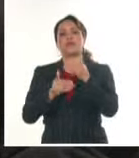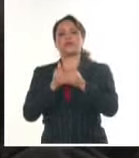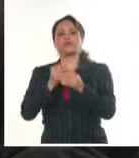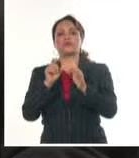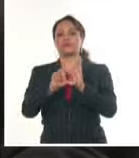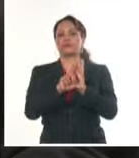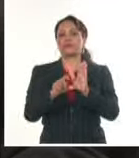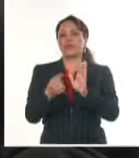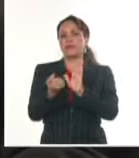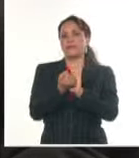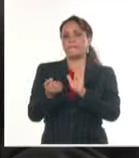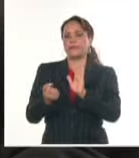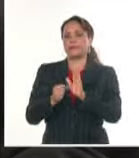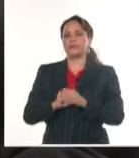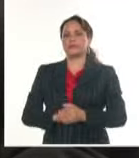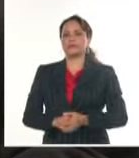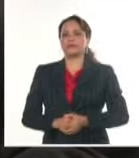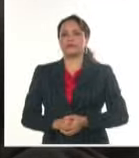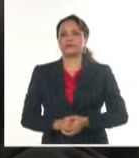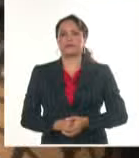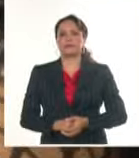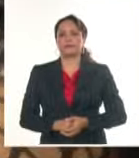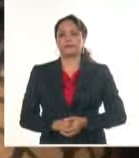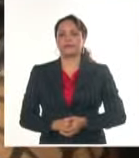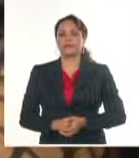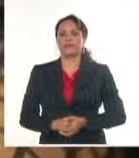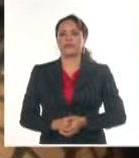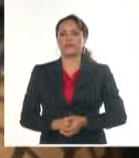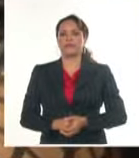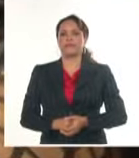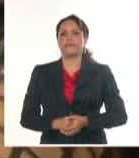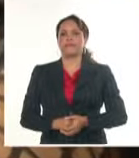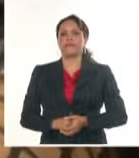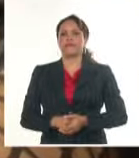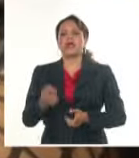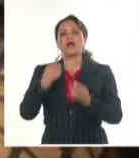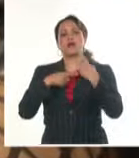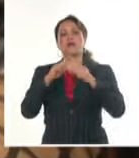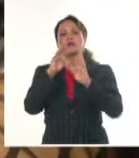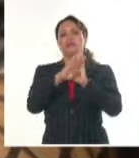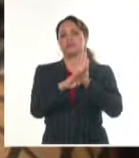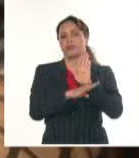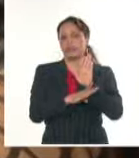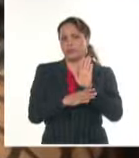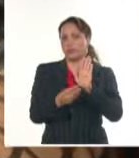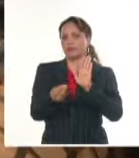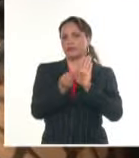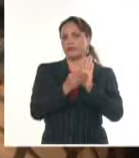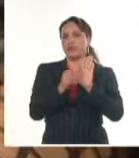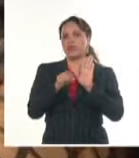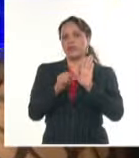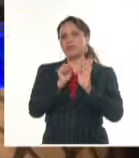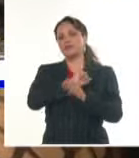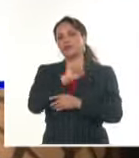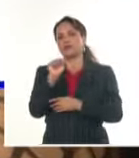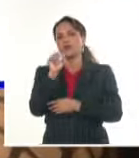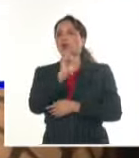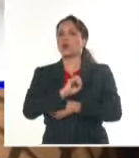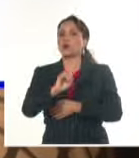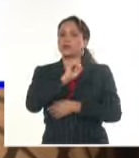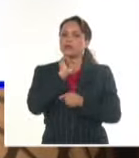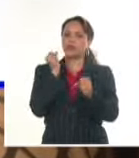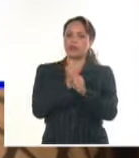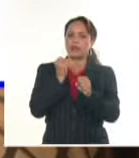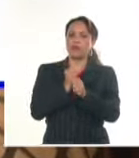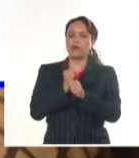de los resultados integrales. Tomaron algunas medidas que logró organizar un poco el trabajo de La